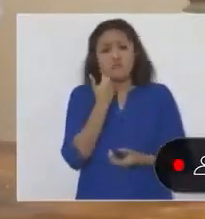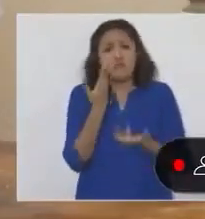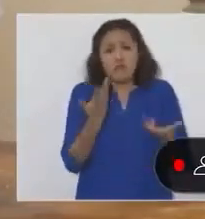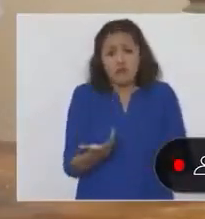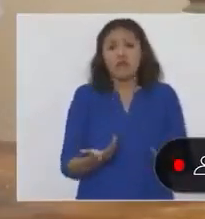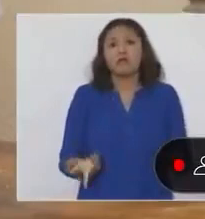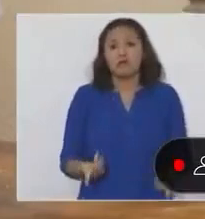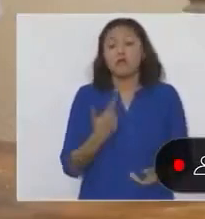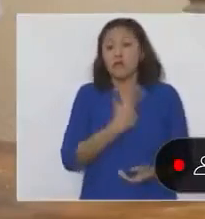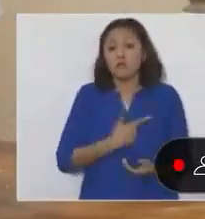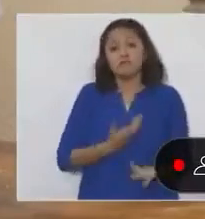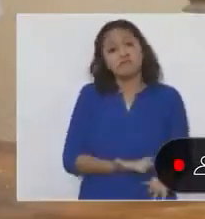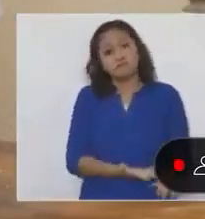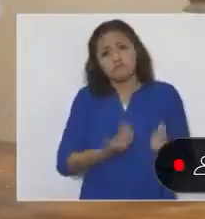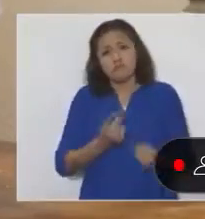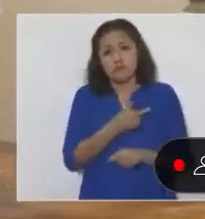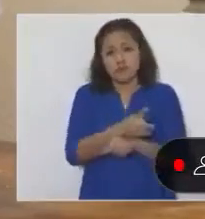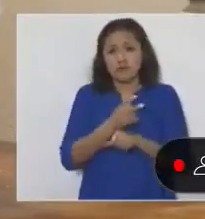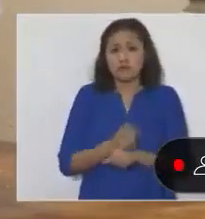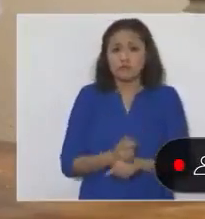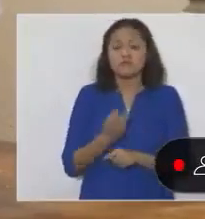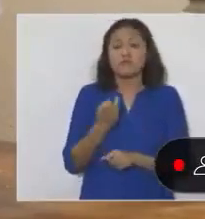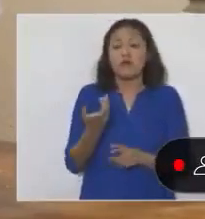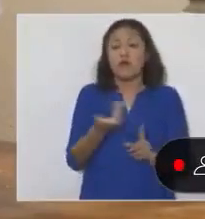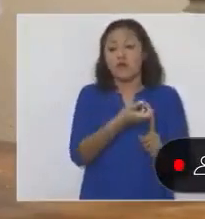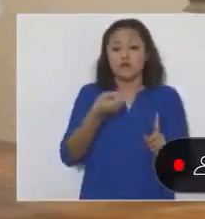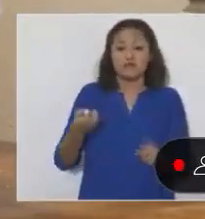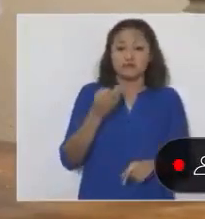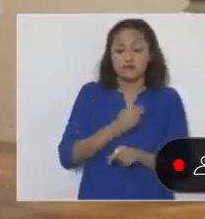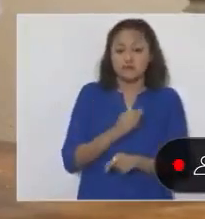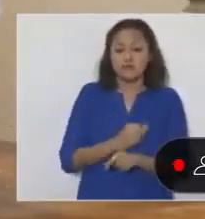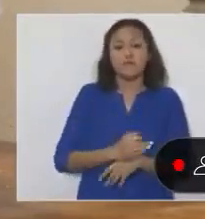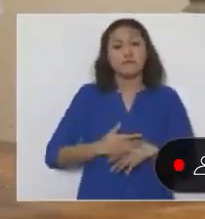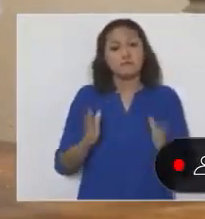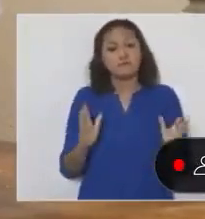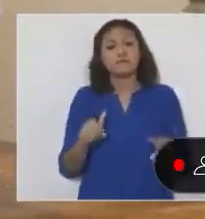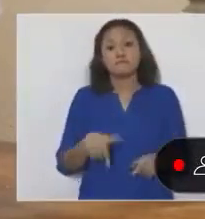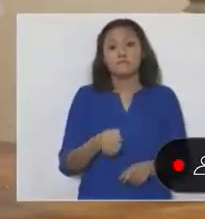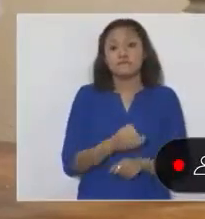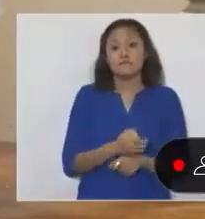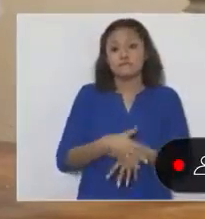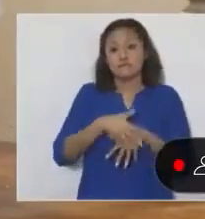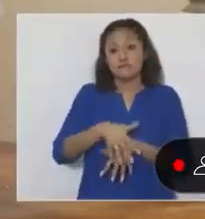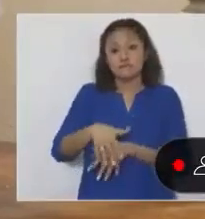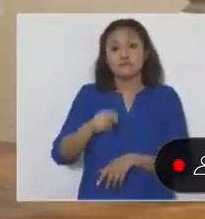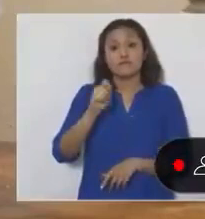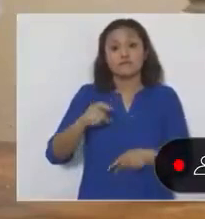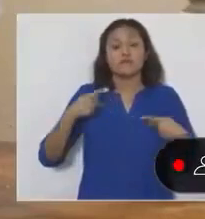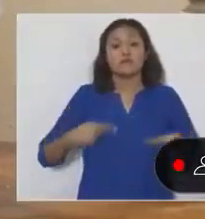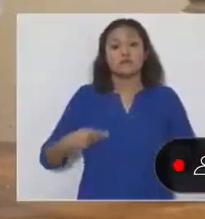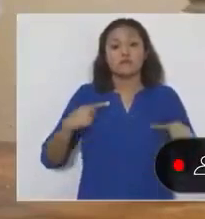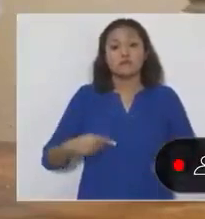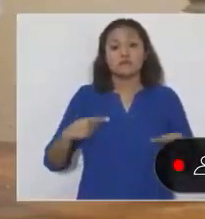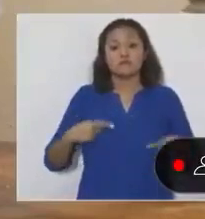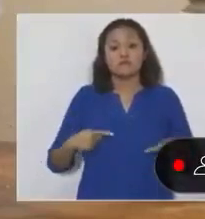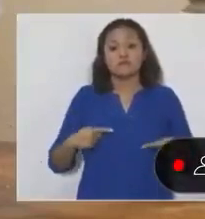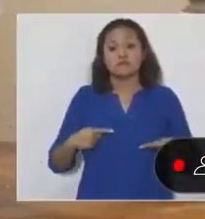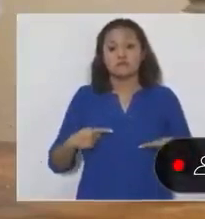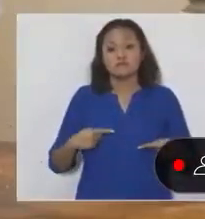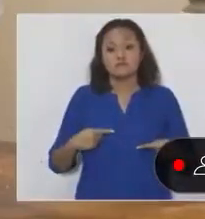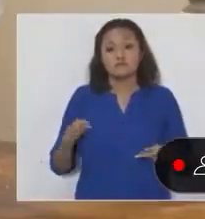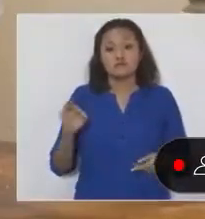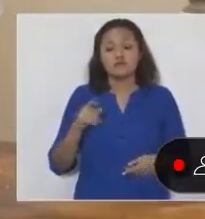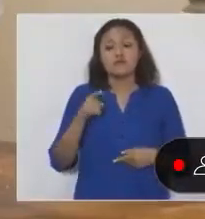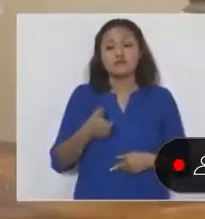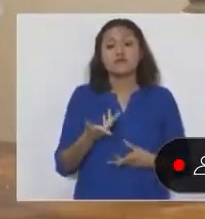y por eso quienes están organizando esta marcha que es la gente de